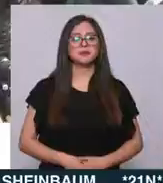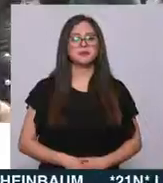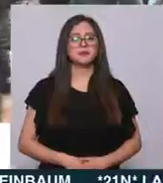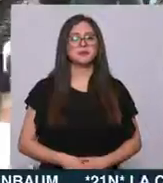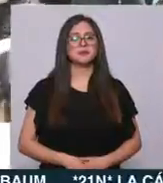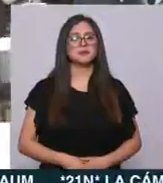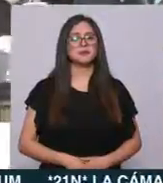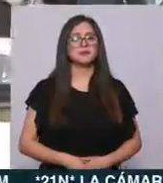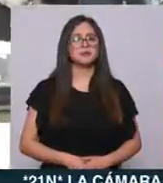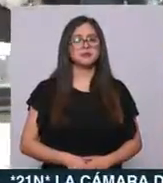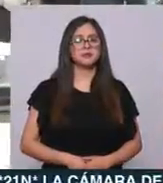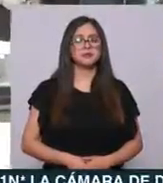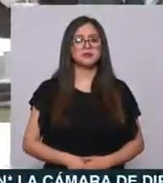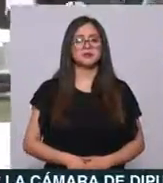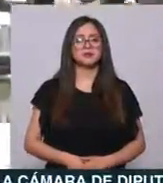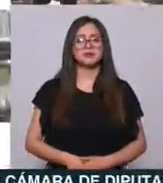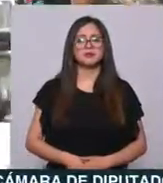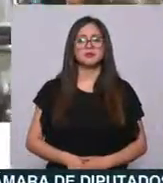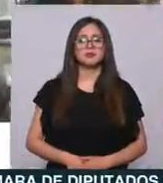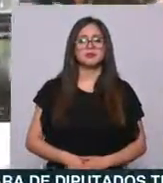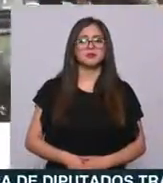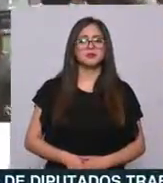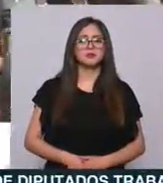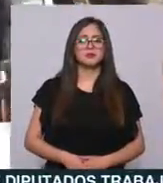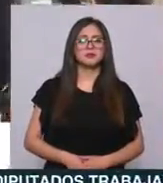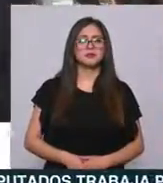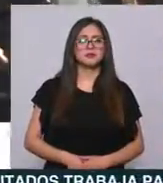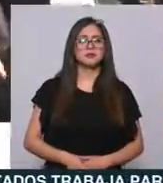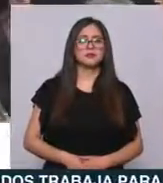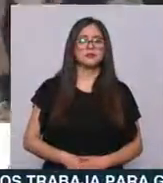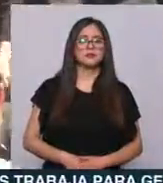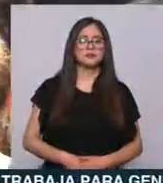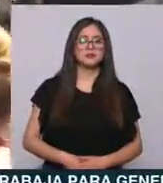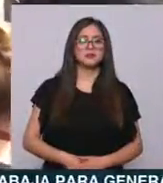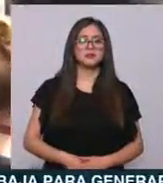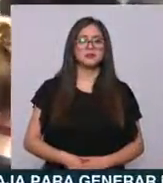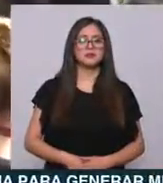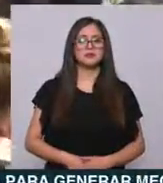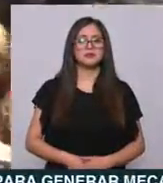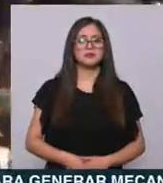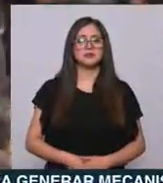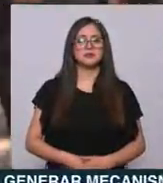Martínez e información de Saray Mariscal y Mariana Sánchez, 21 Noticias.